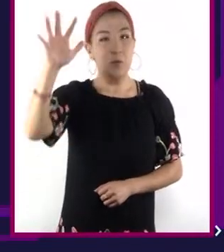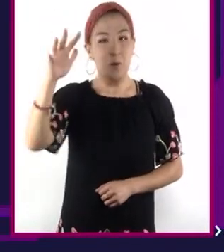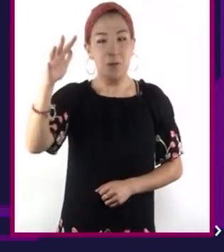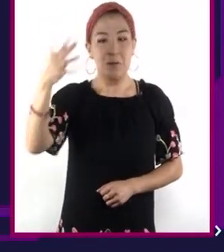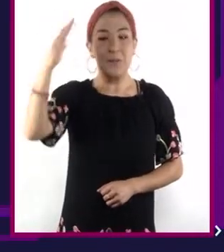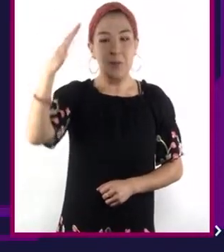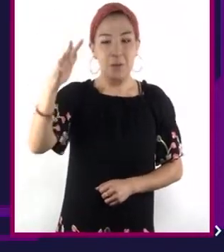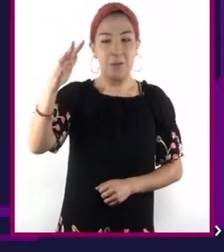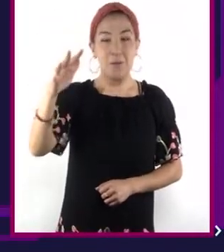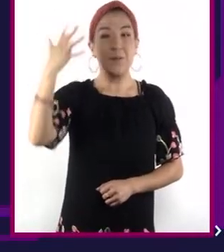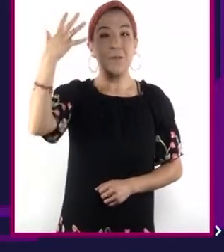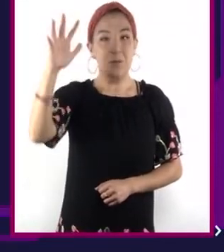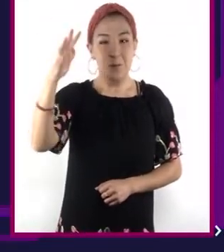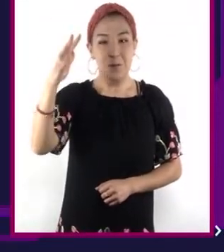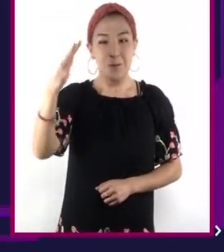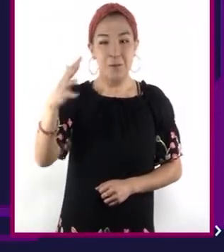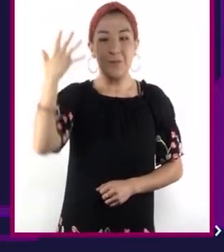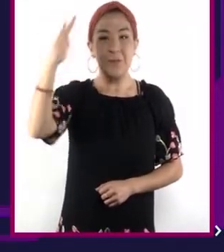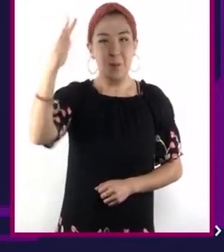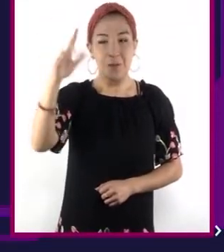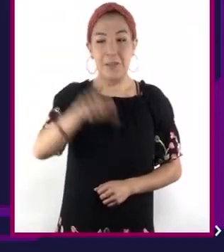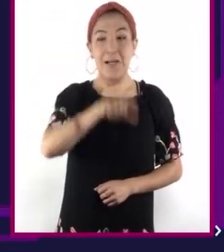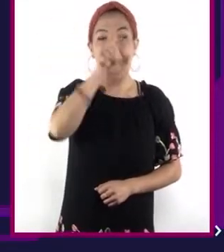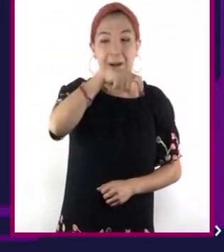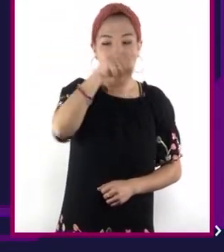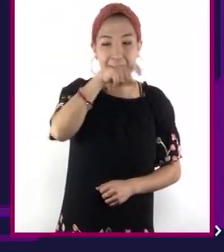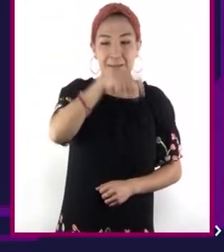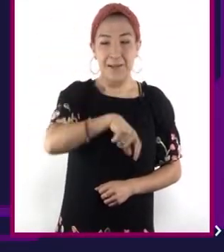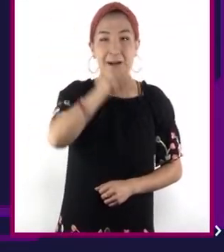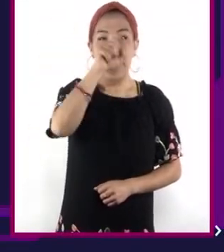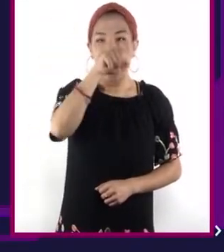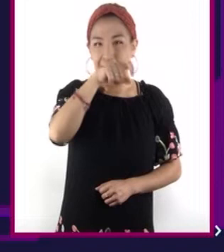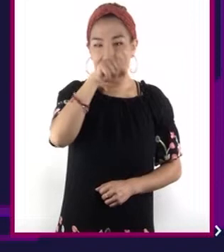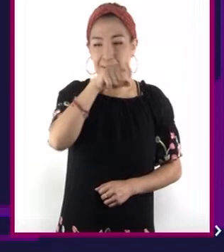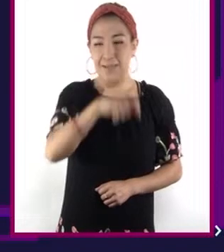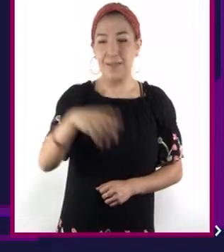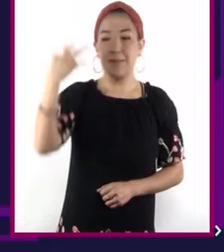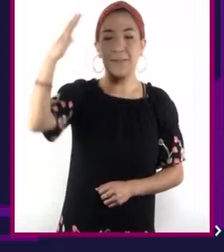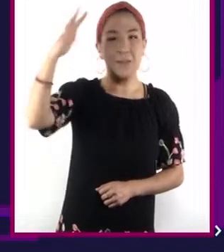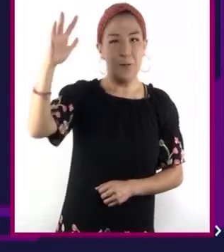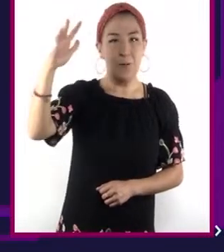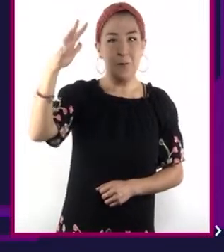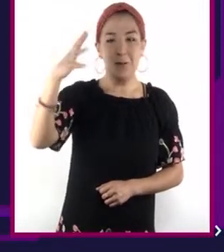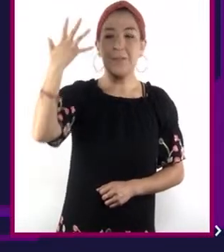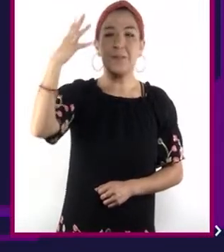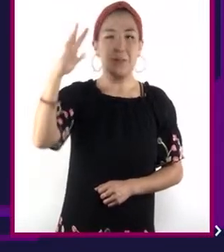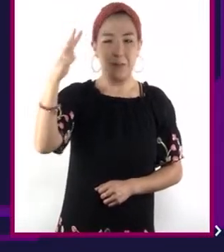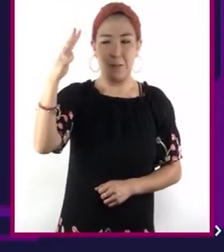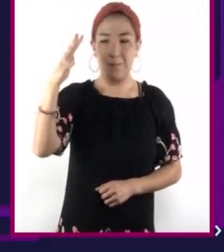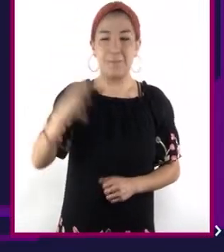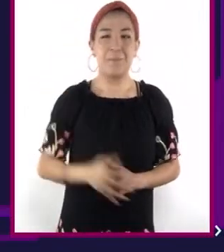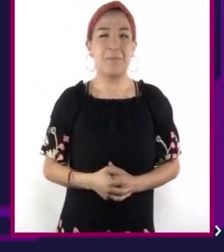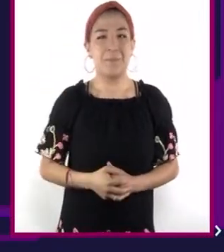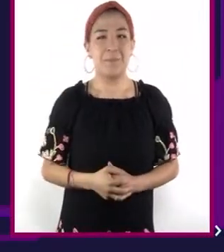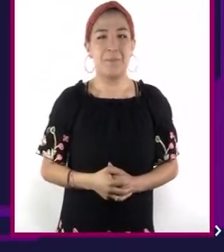sol, sol, sol, sol, águila, águila, sol,